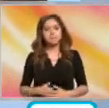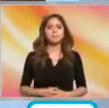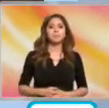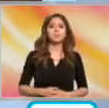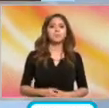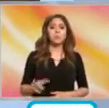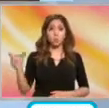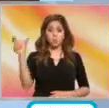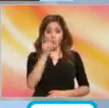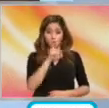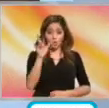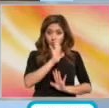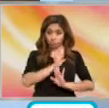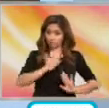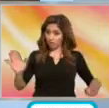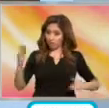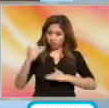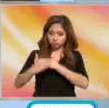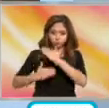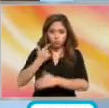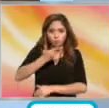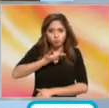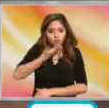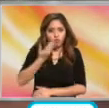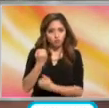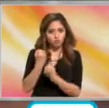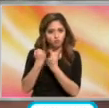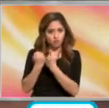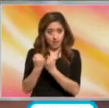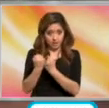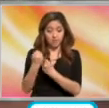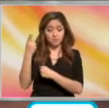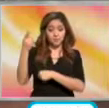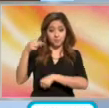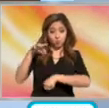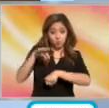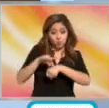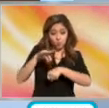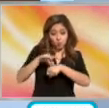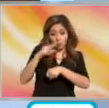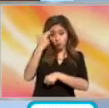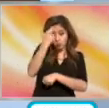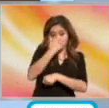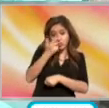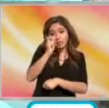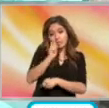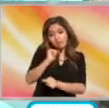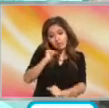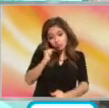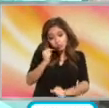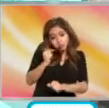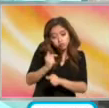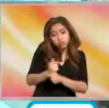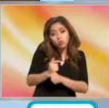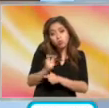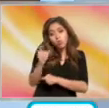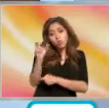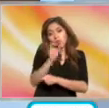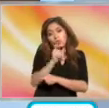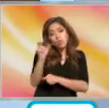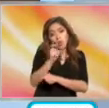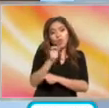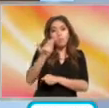de tipo crónico, ¿no? Que se presente, el diagnóstico generalmente se hace por un hallazgo en el momento de realizar